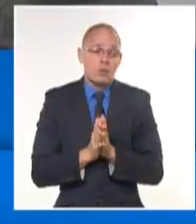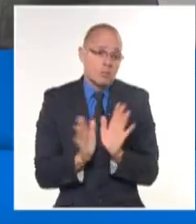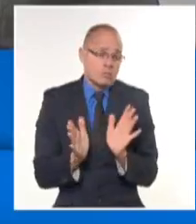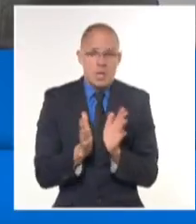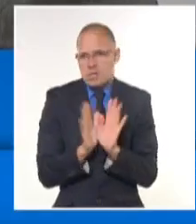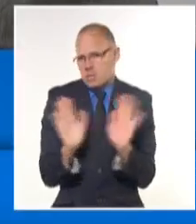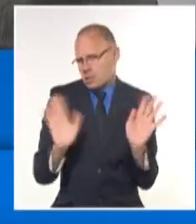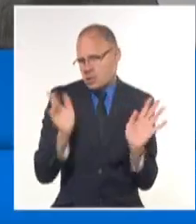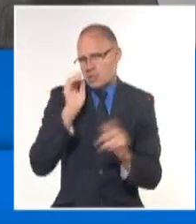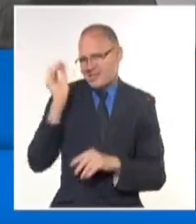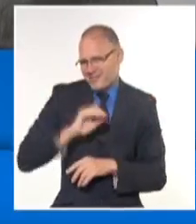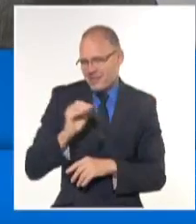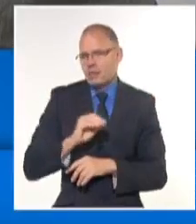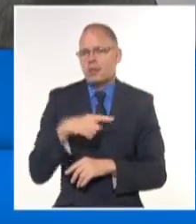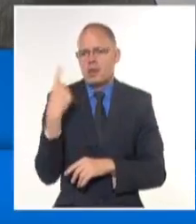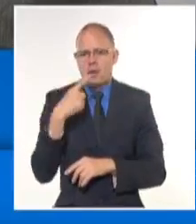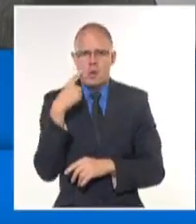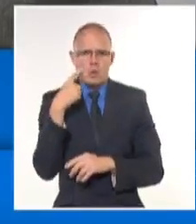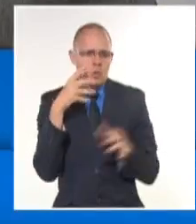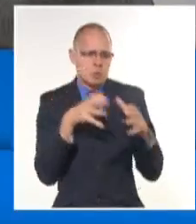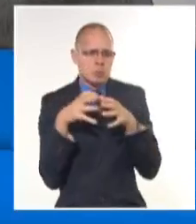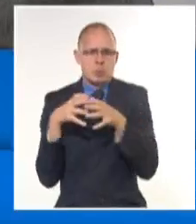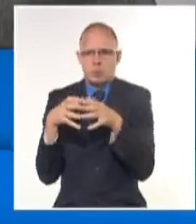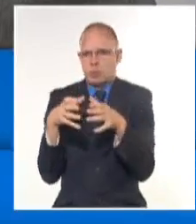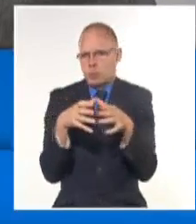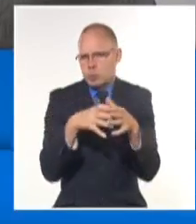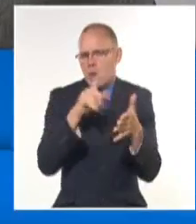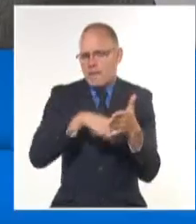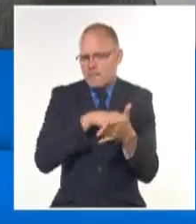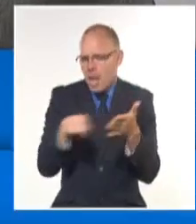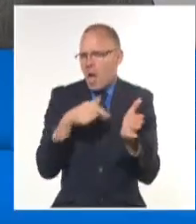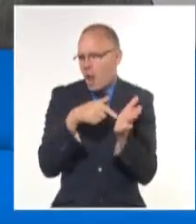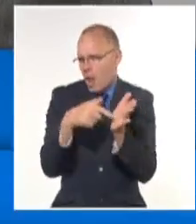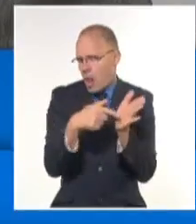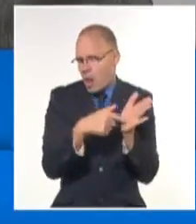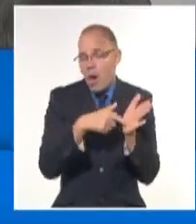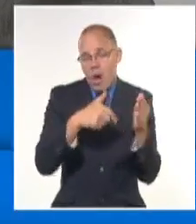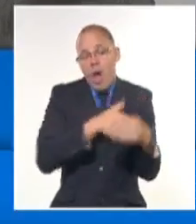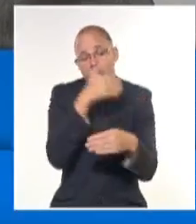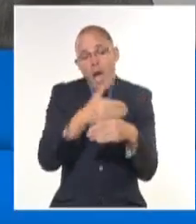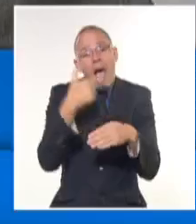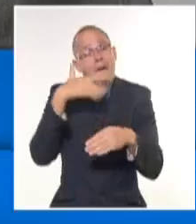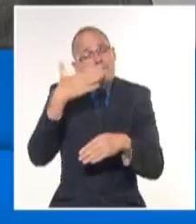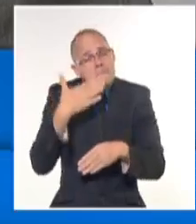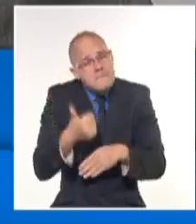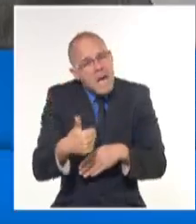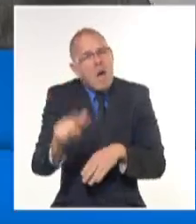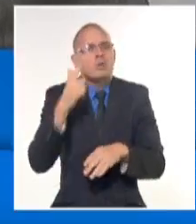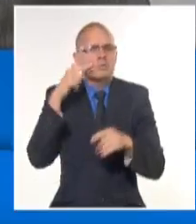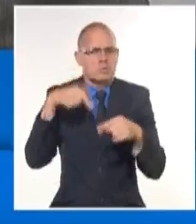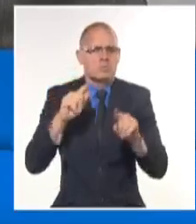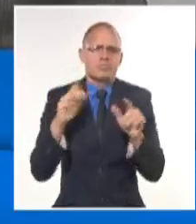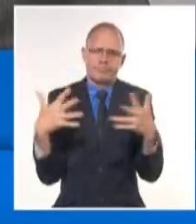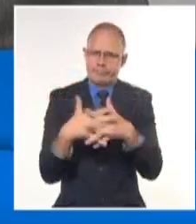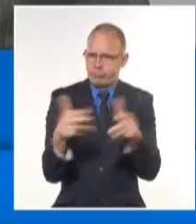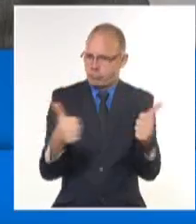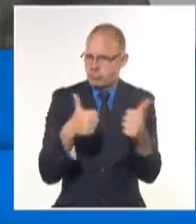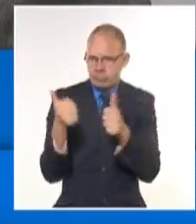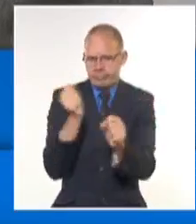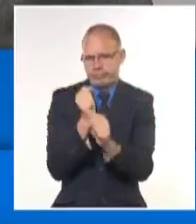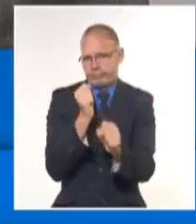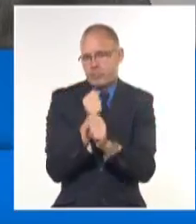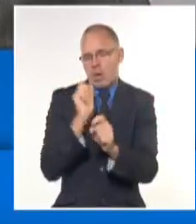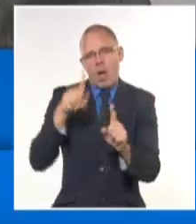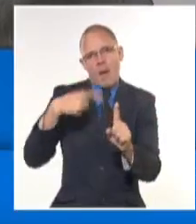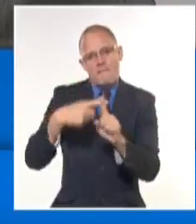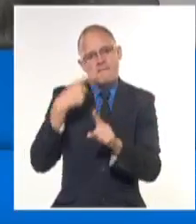proyecciones que tenía cada uno de nuestros órganos, Humberto, y de las acciones que realizamos, hoy estamos en un nivel superior de integración de los órganos y resultados superiores